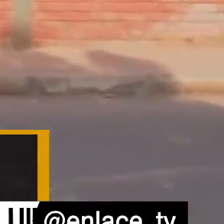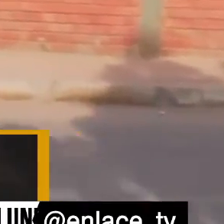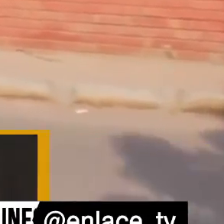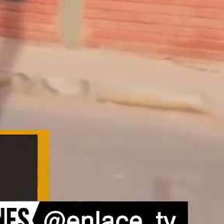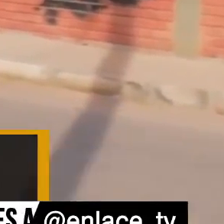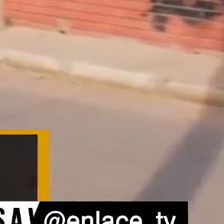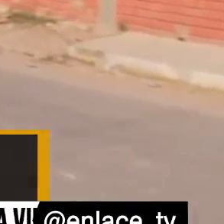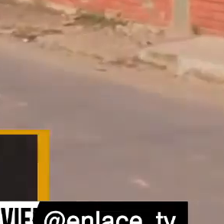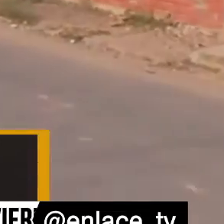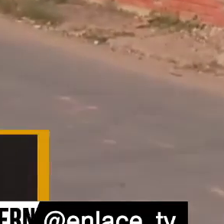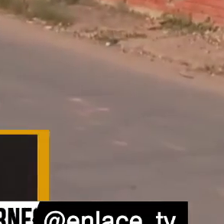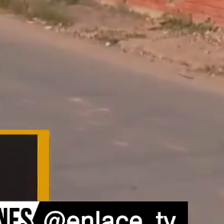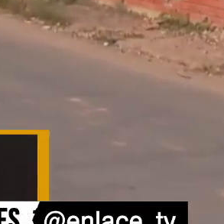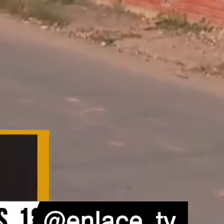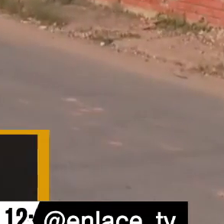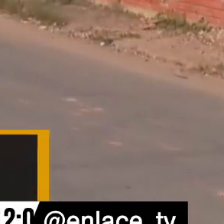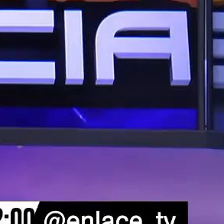este sector por un buen tiempo.